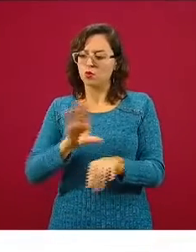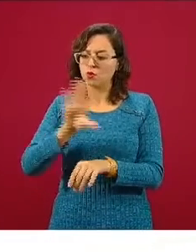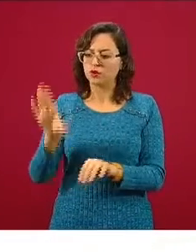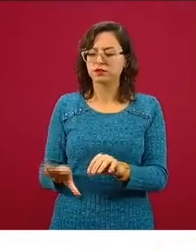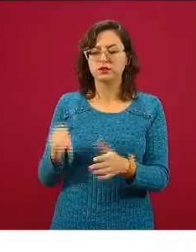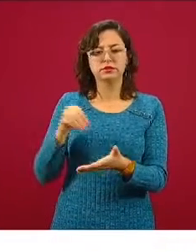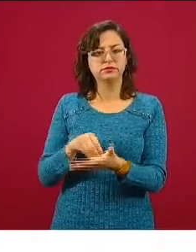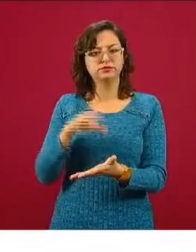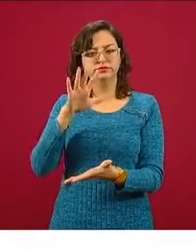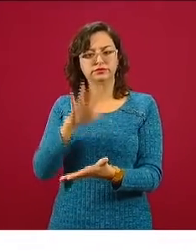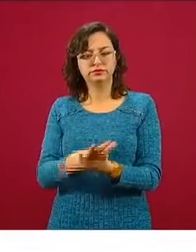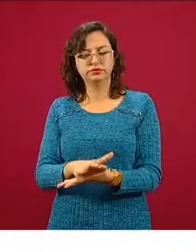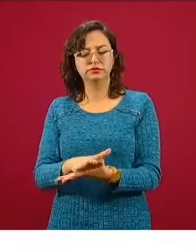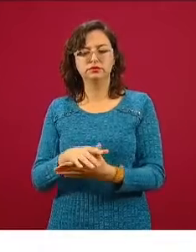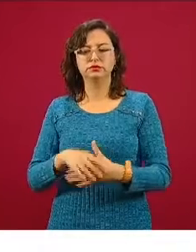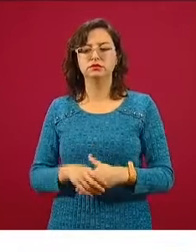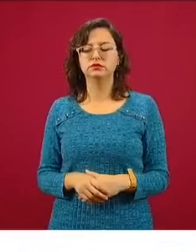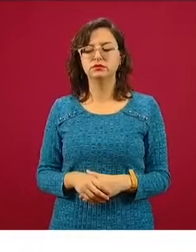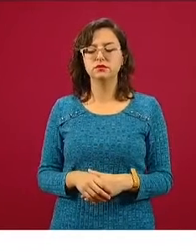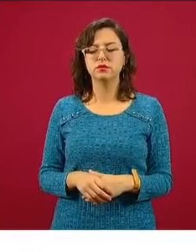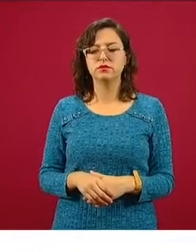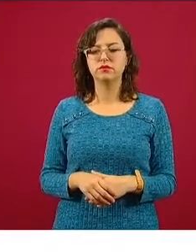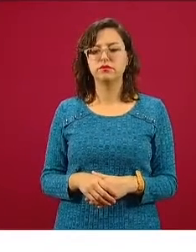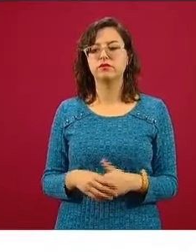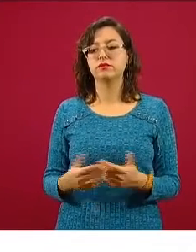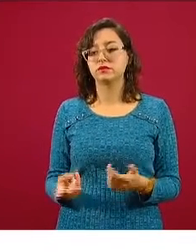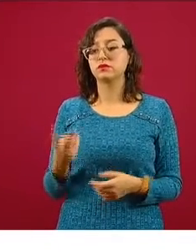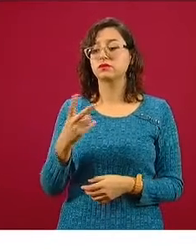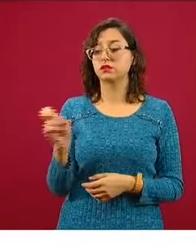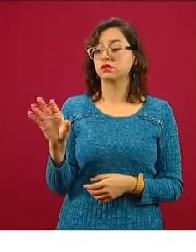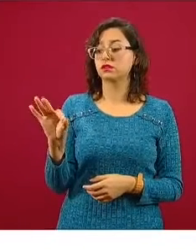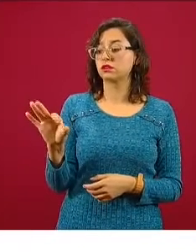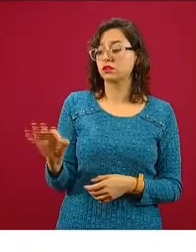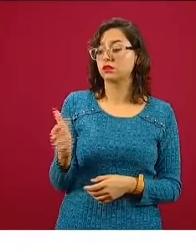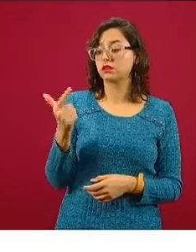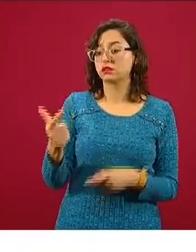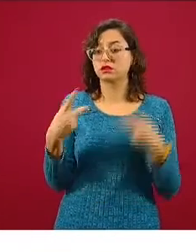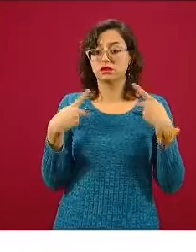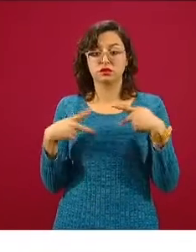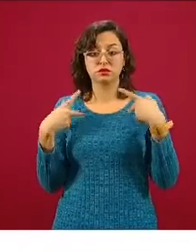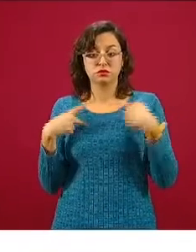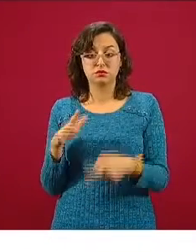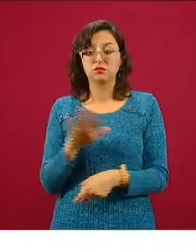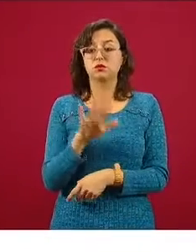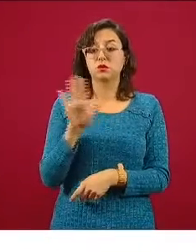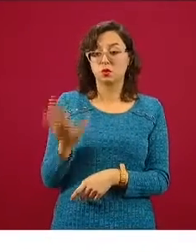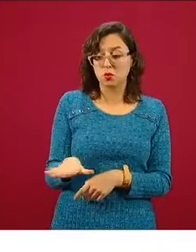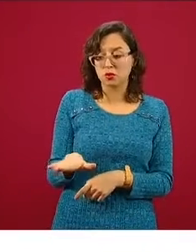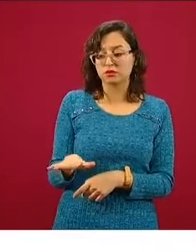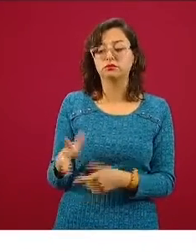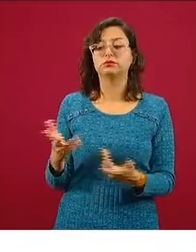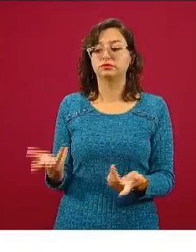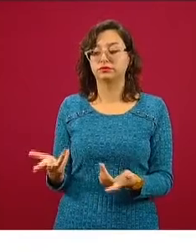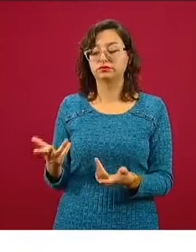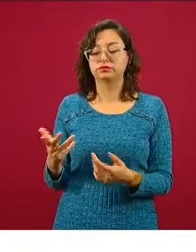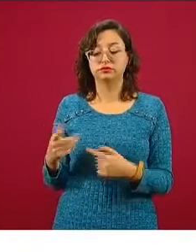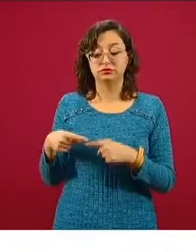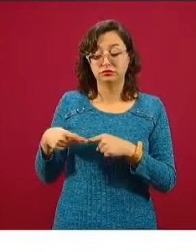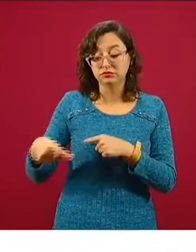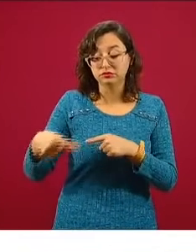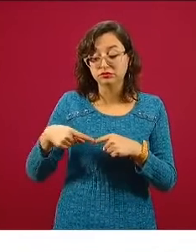mortalidad asociada con COVID, y estos 247 defunciones están precisamente en ese estadio